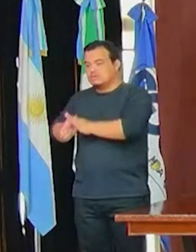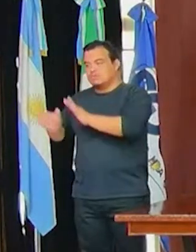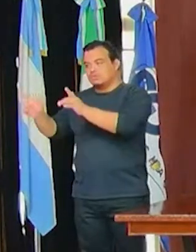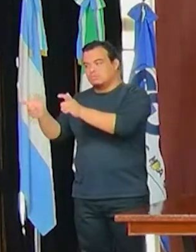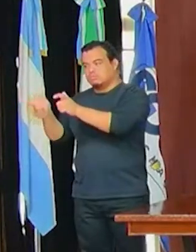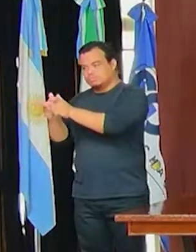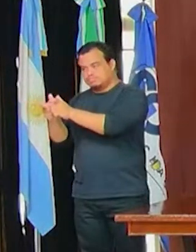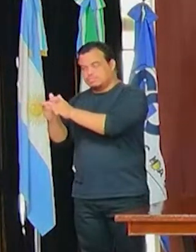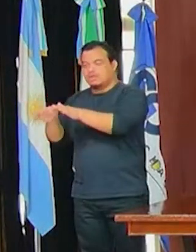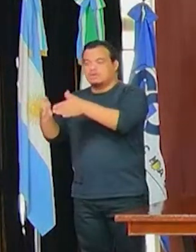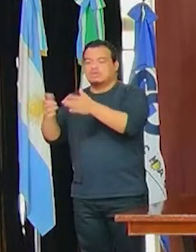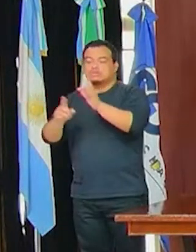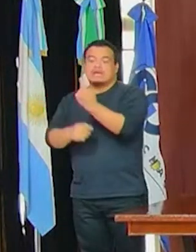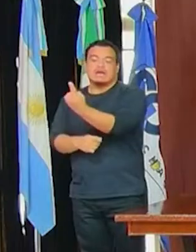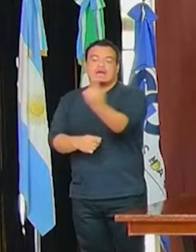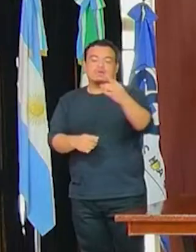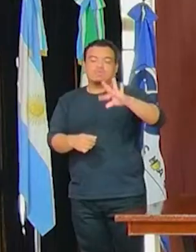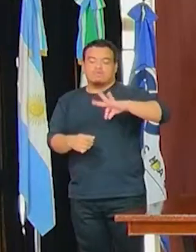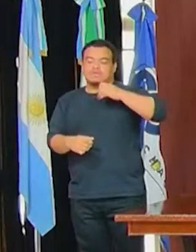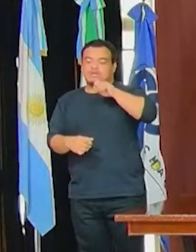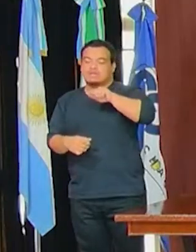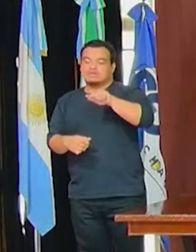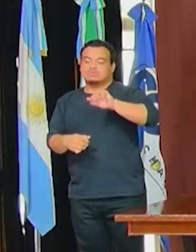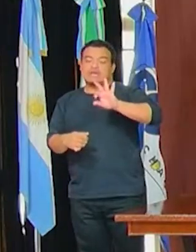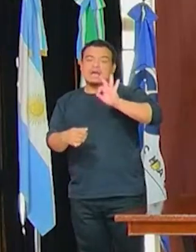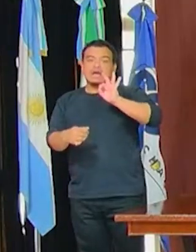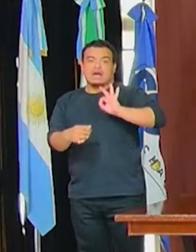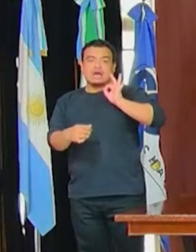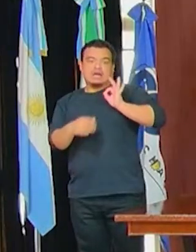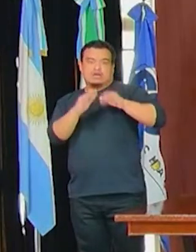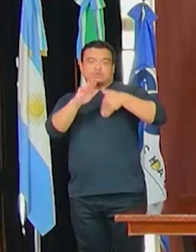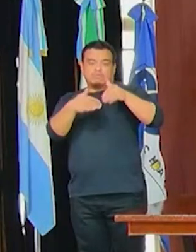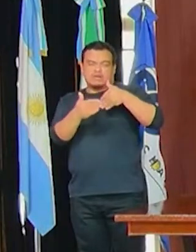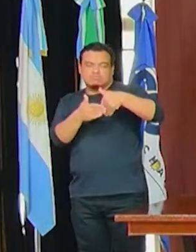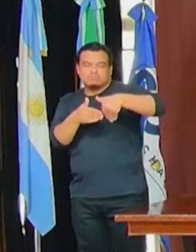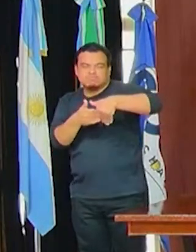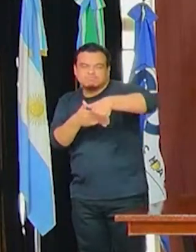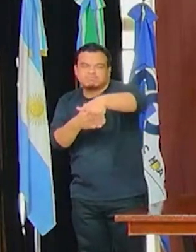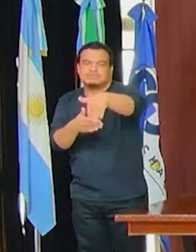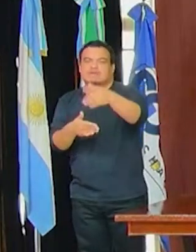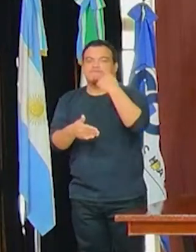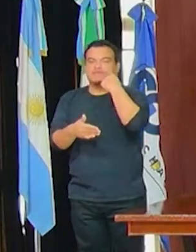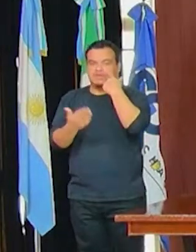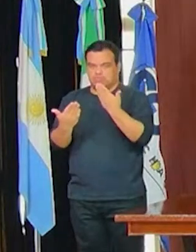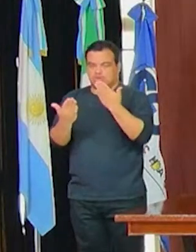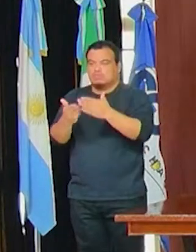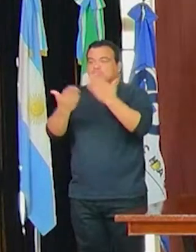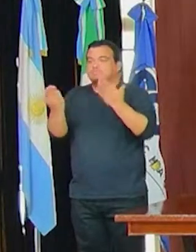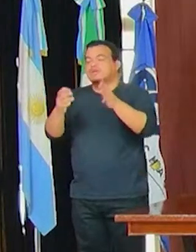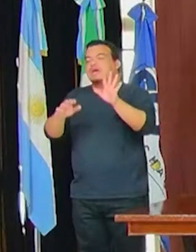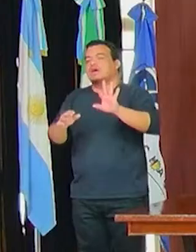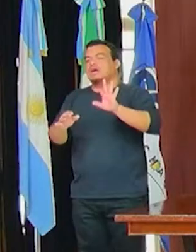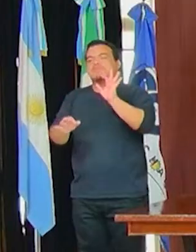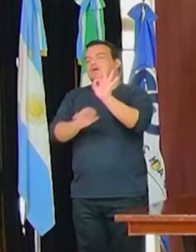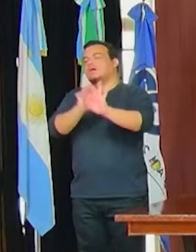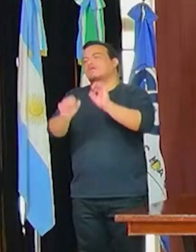vida. Entonces, cada vez hay más personas mayores y menos jóvenes. Tan es así que para el 2050 van a ser más las personas